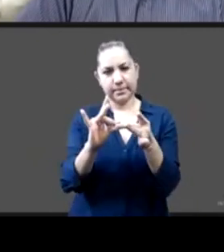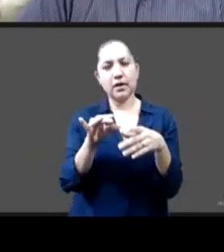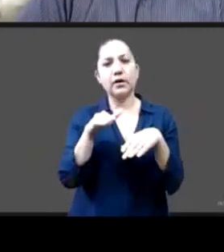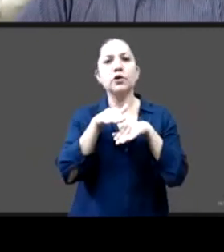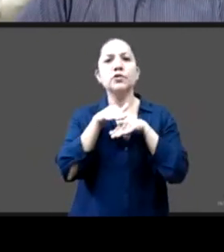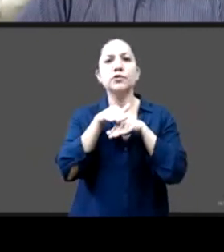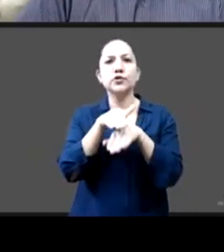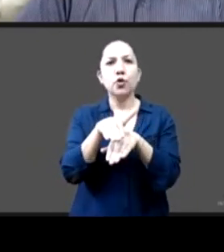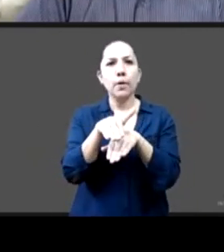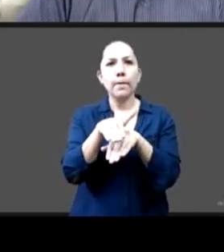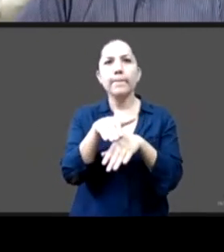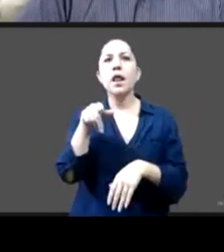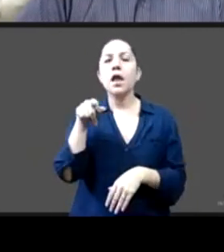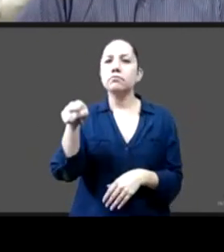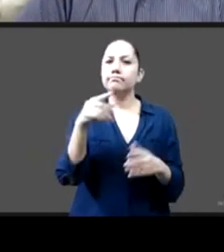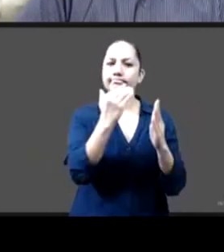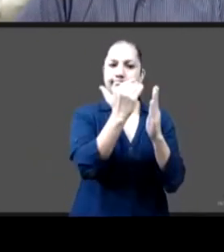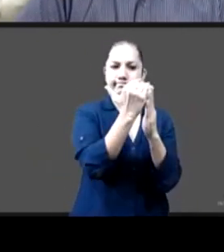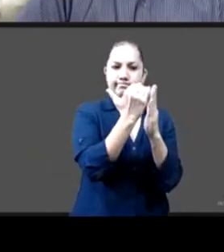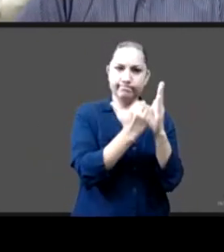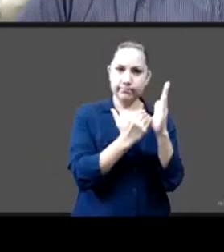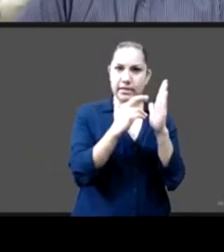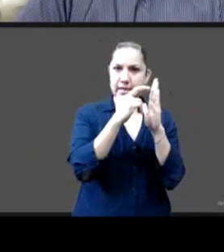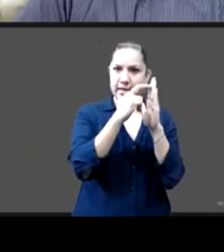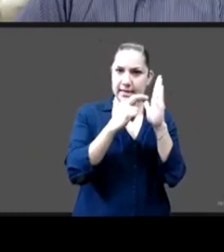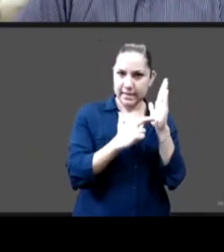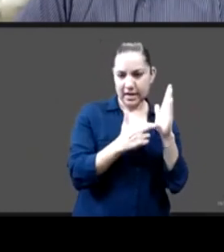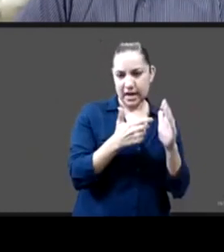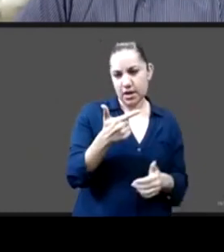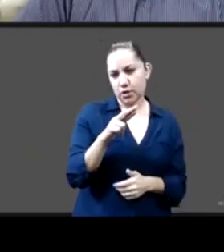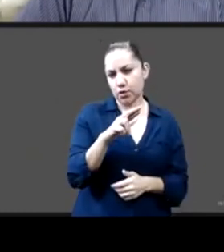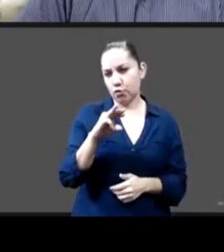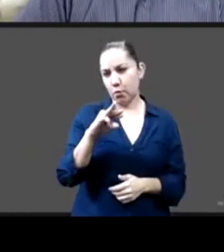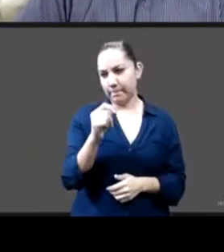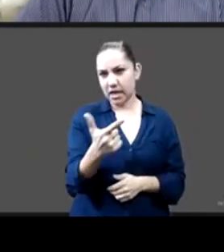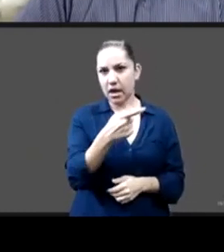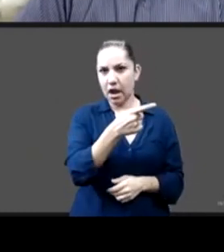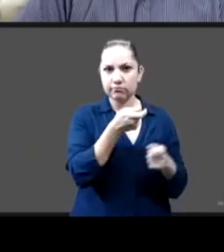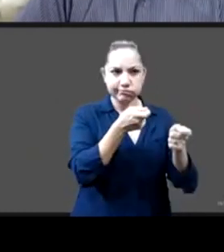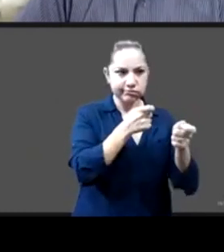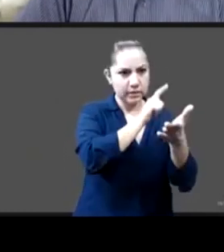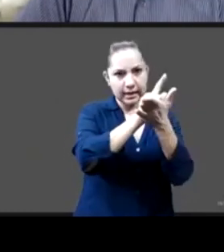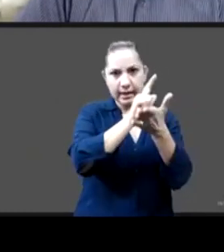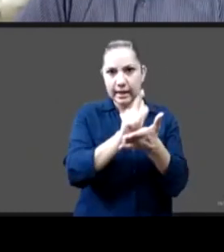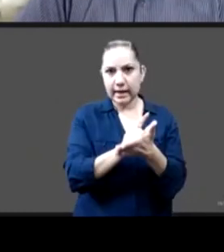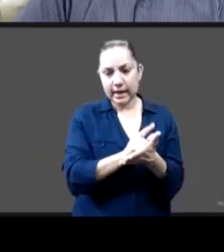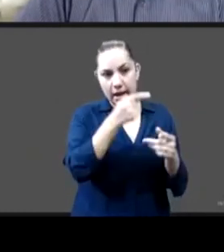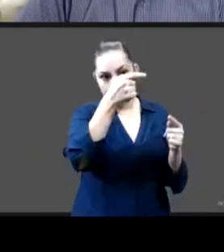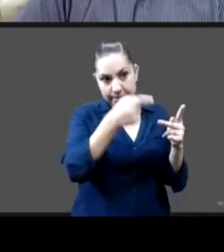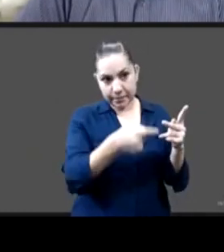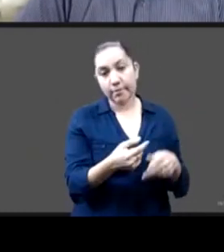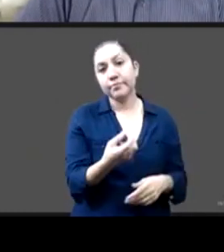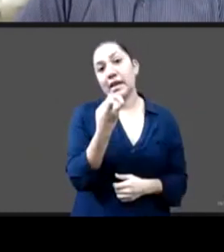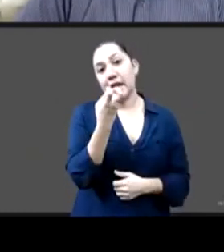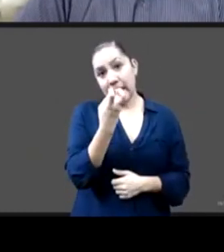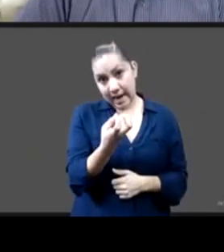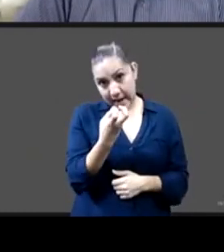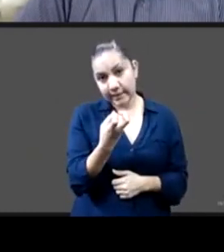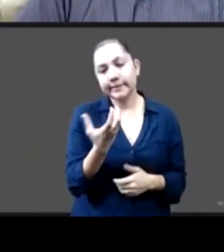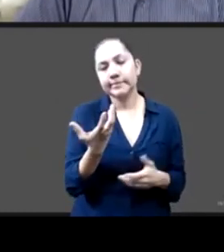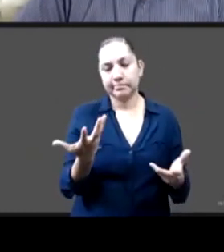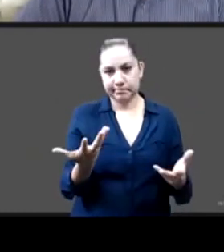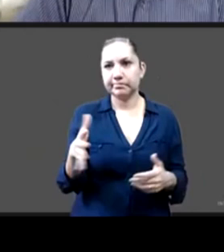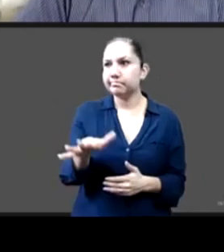de la normatividad del grooming. Ahí pues está toda la experiencia de la sociedad